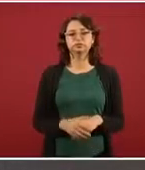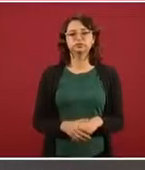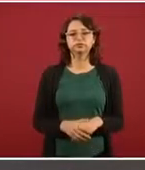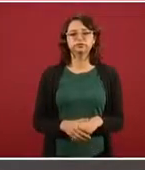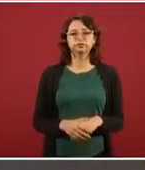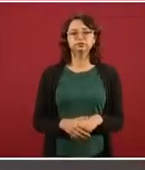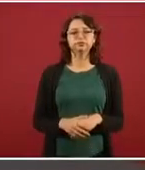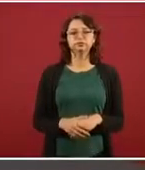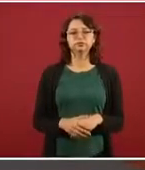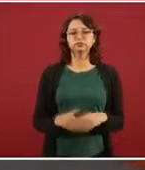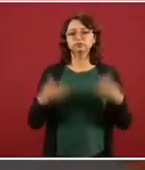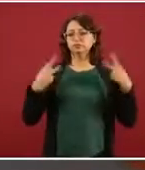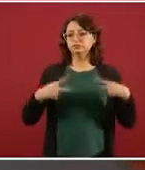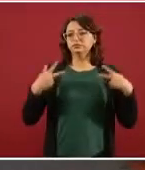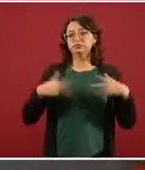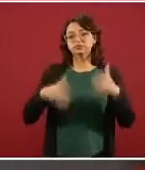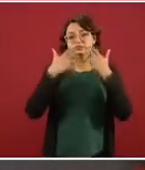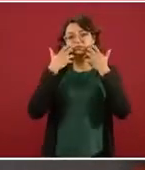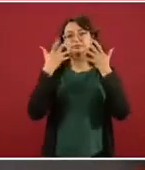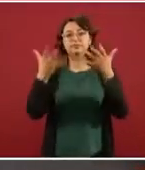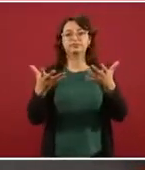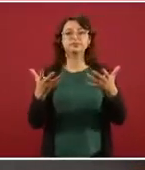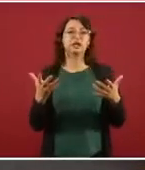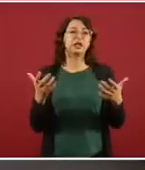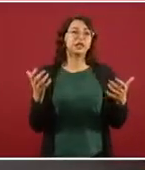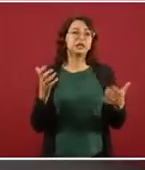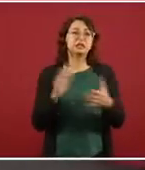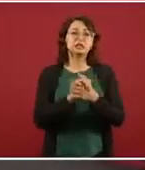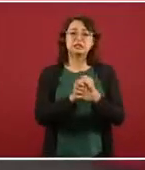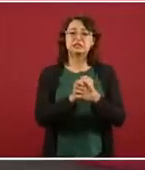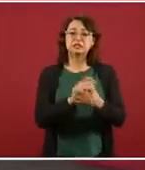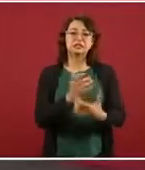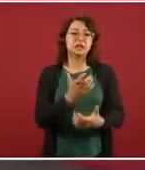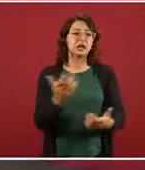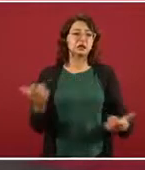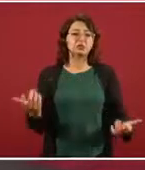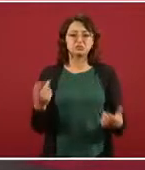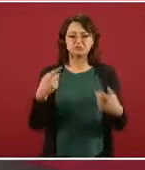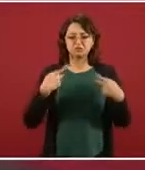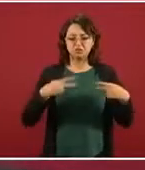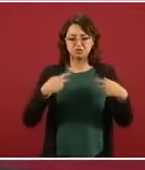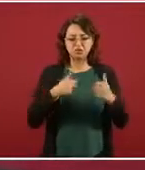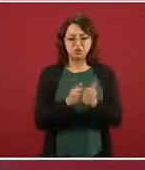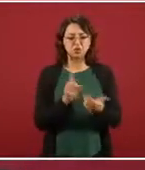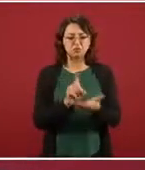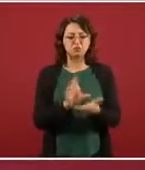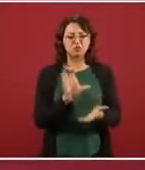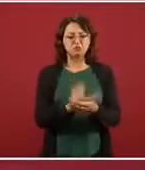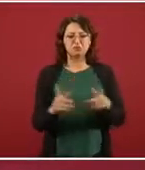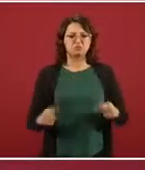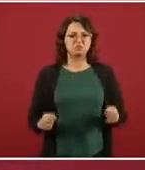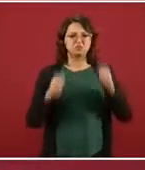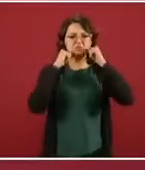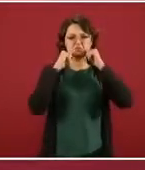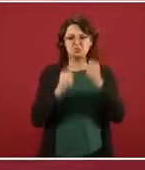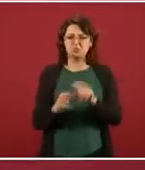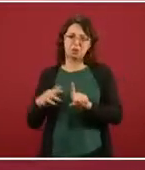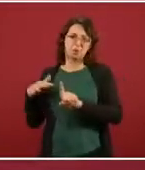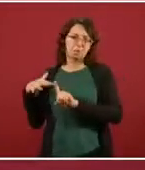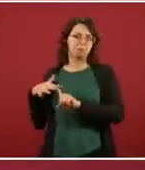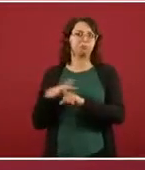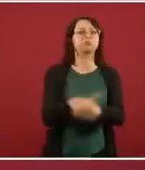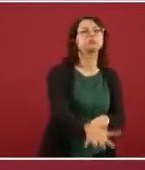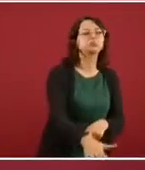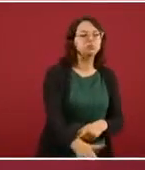deseo de saludarme, hay una persona con discapacidad y lo atropellan.